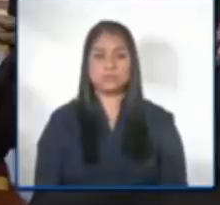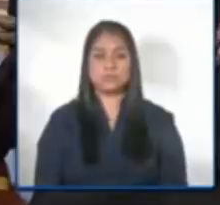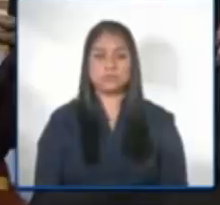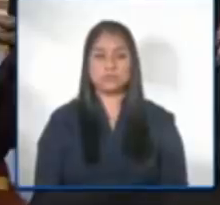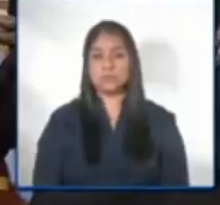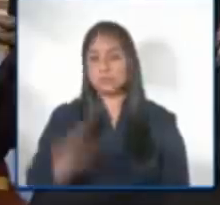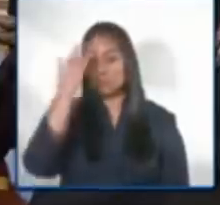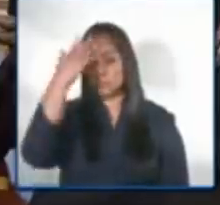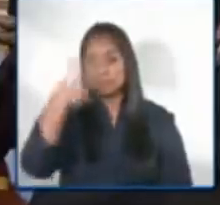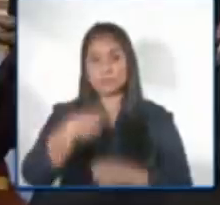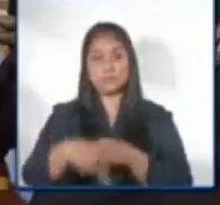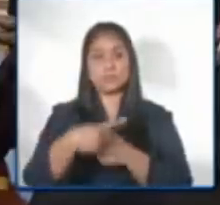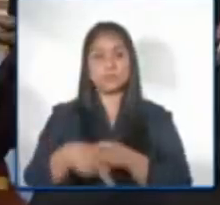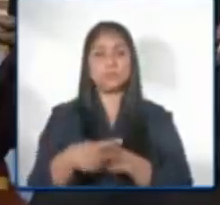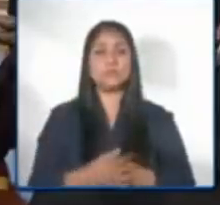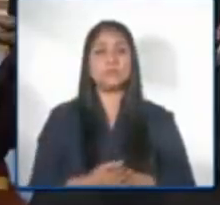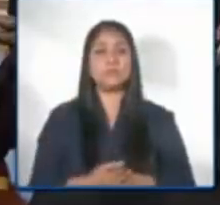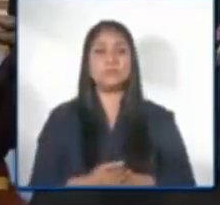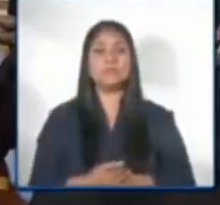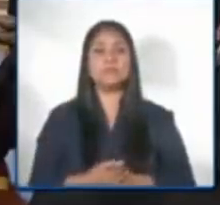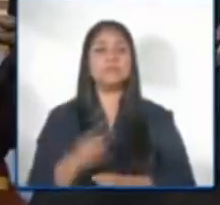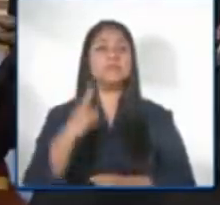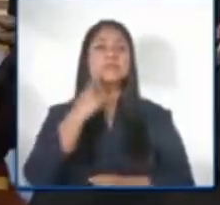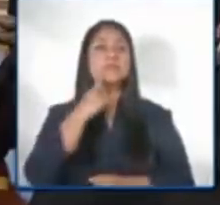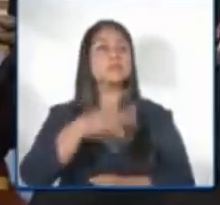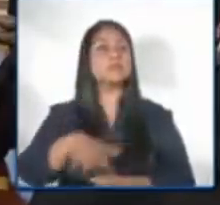Muy buenas tardes, estimadas autoridades.